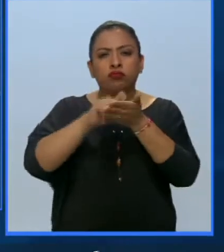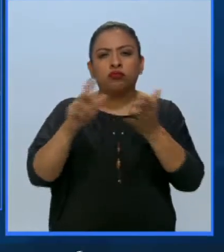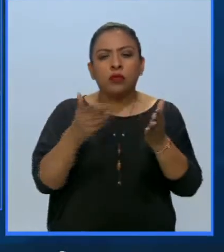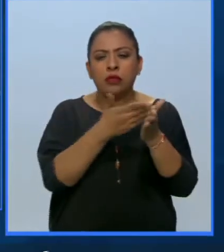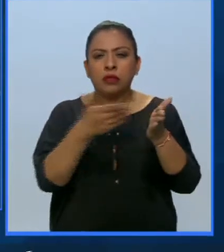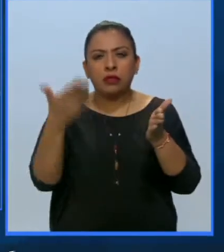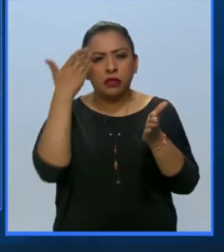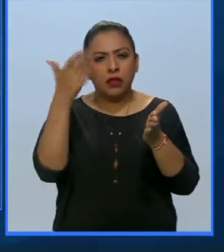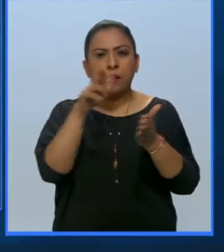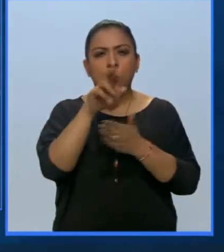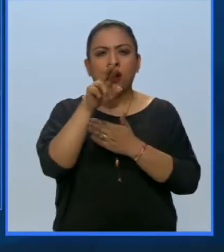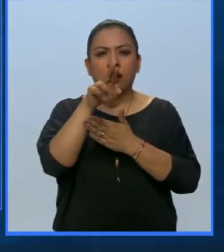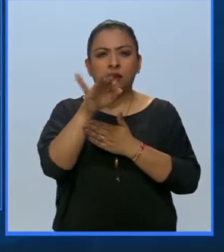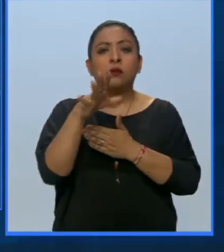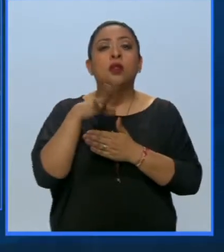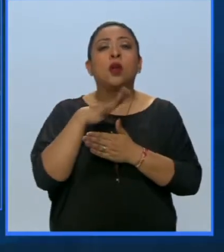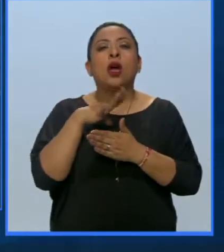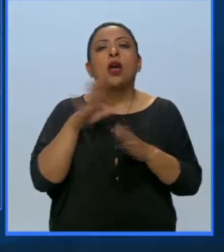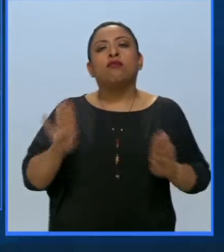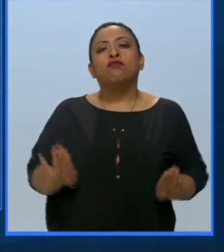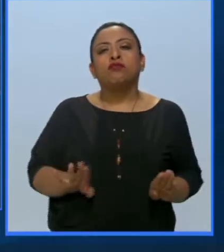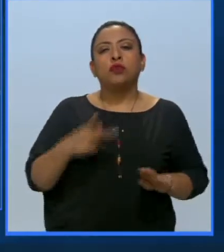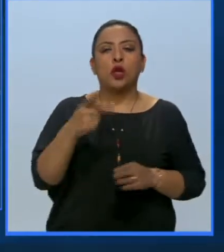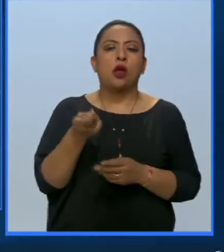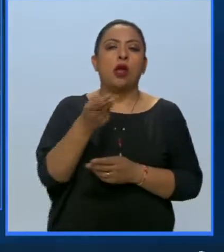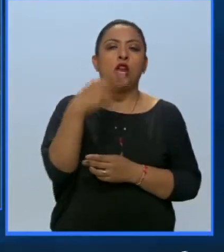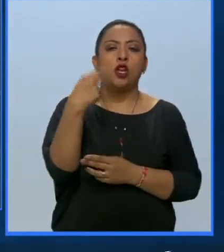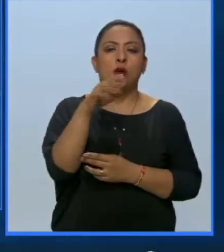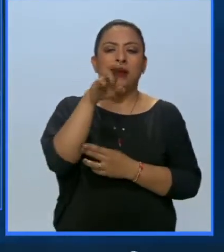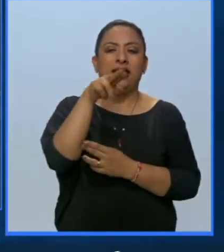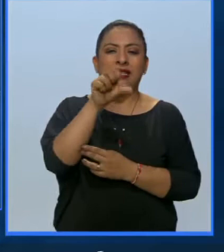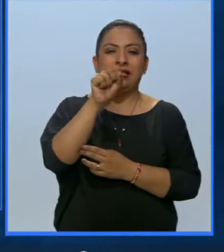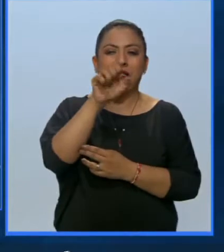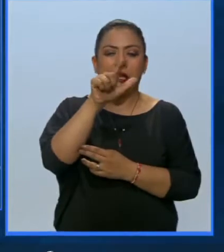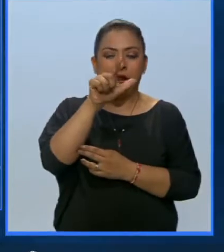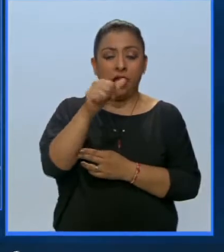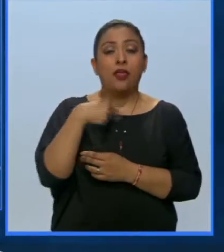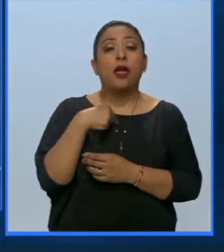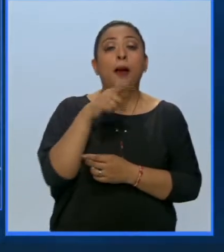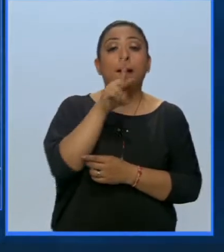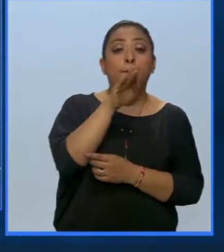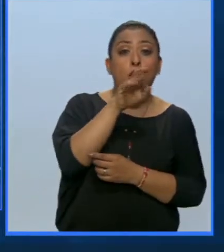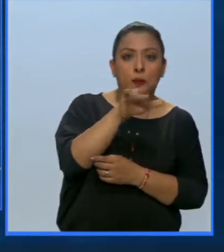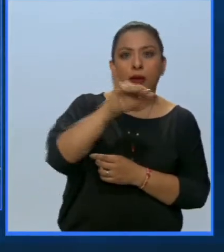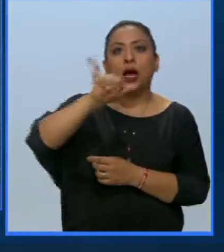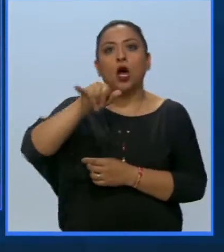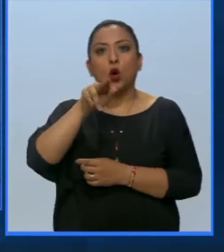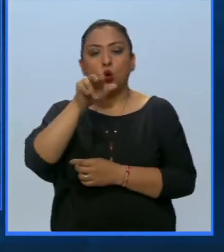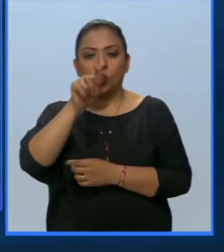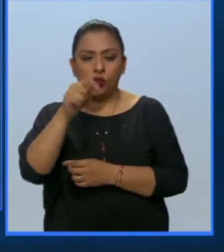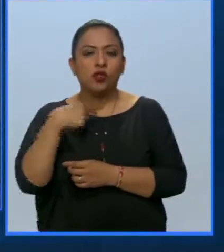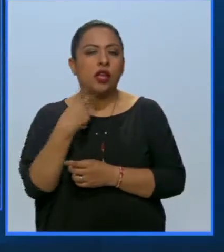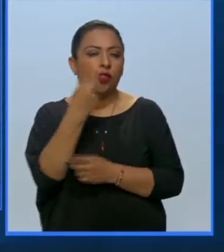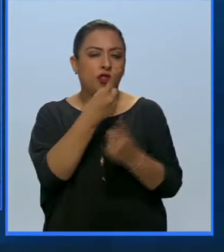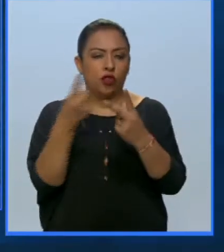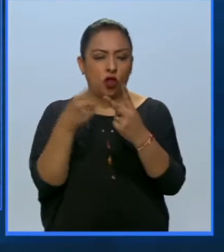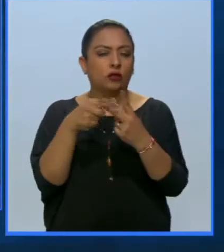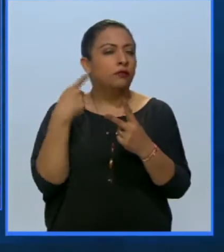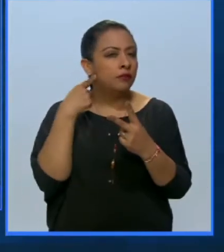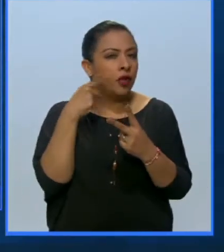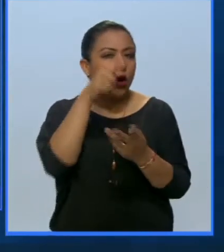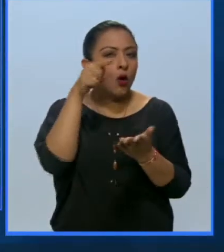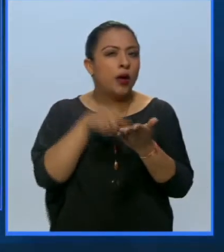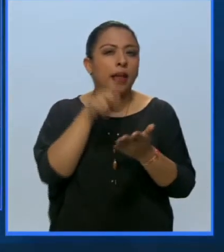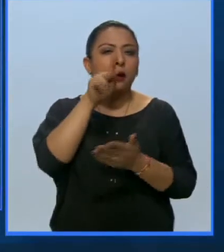de los estilos que se conocería como ensalada. La bomba y la justa son dos de las piezas que se escucharon en la Pinacoteca del Templo